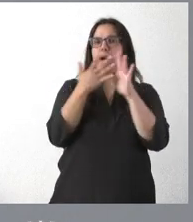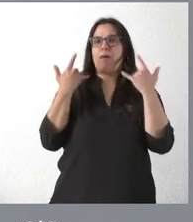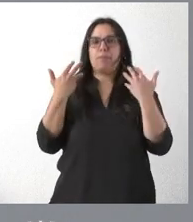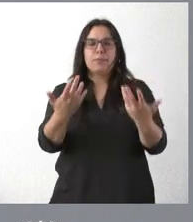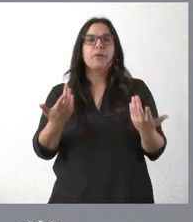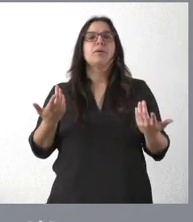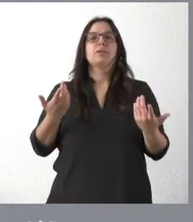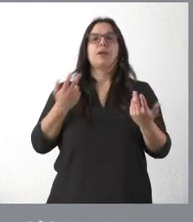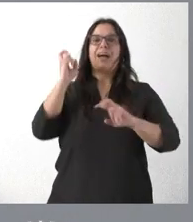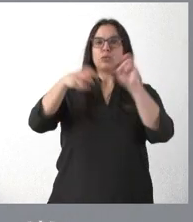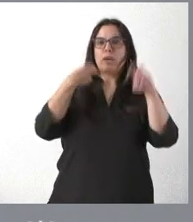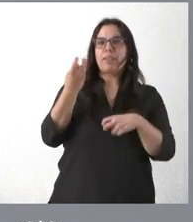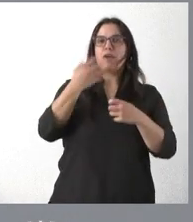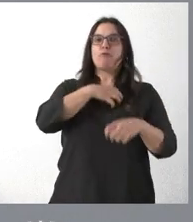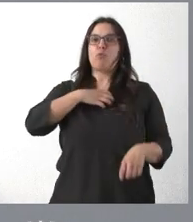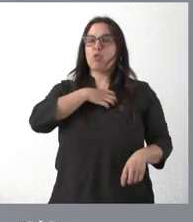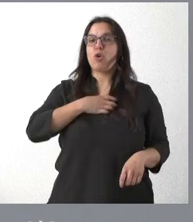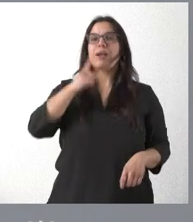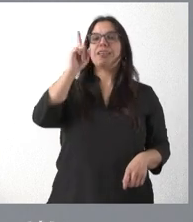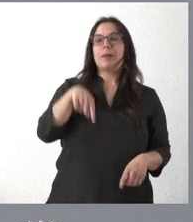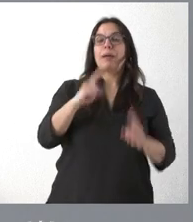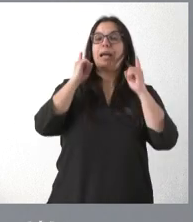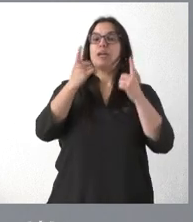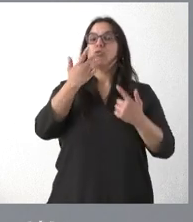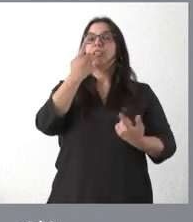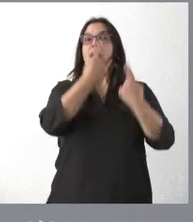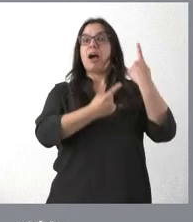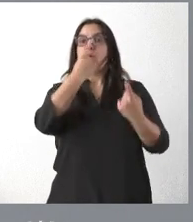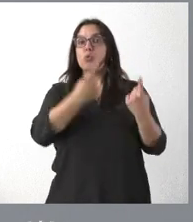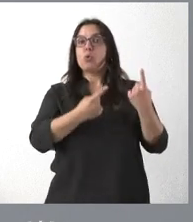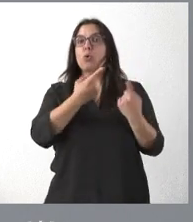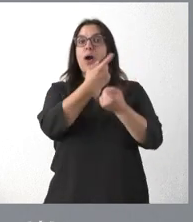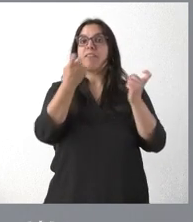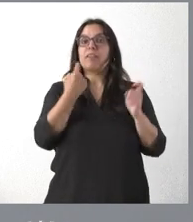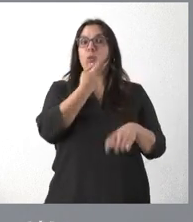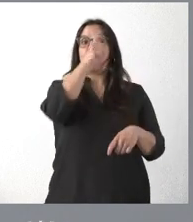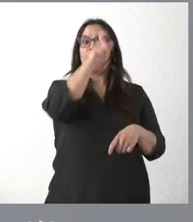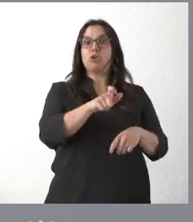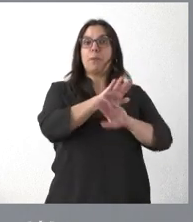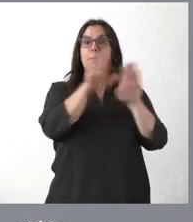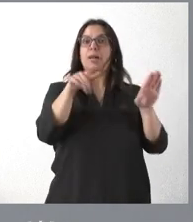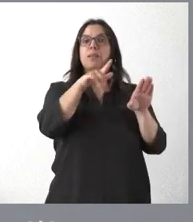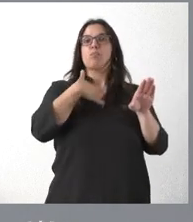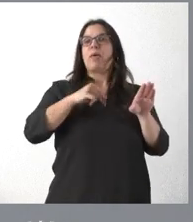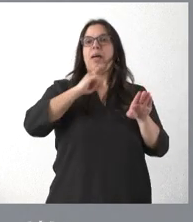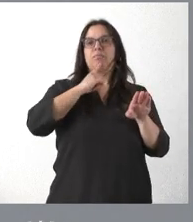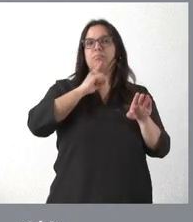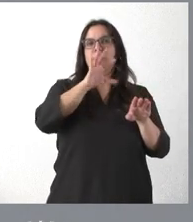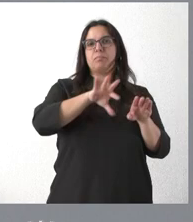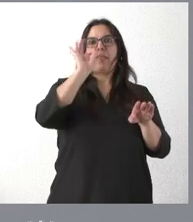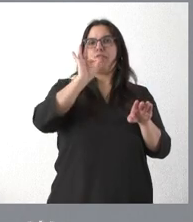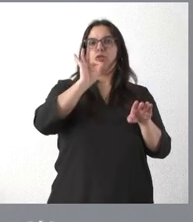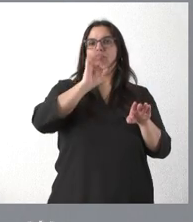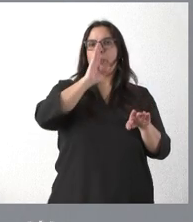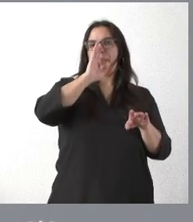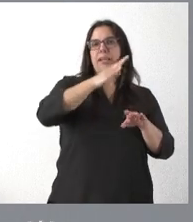y en algunos casos establecer la posibilidad de que algún órgano unipersonal pueda resolver las cuestiones y por tanto